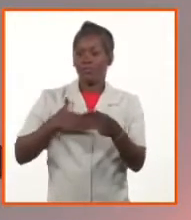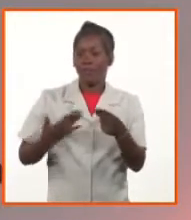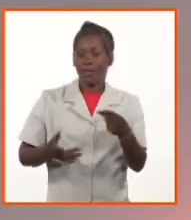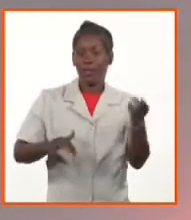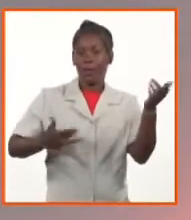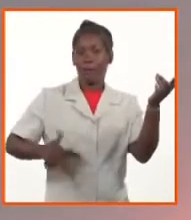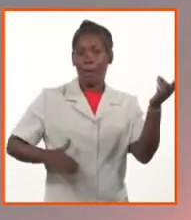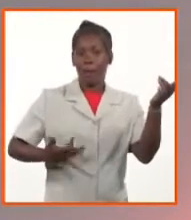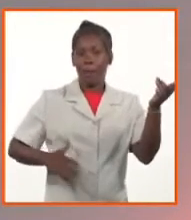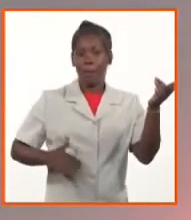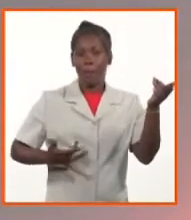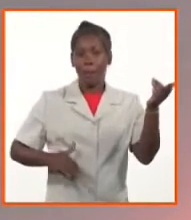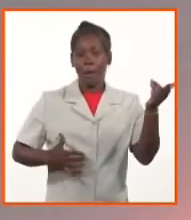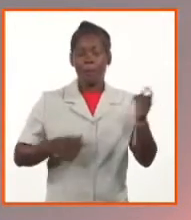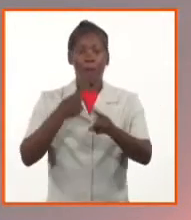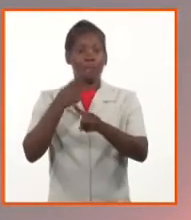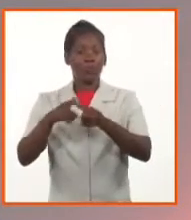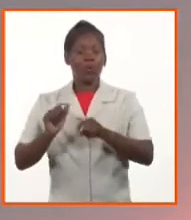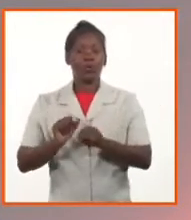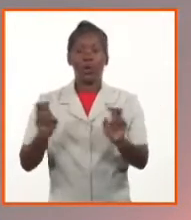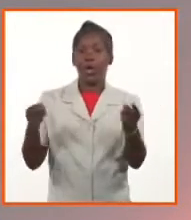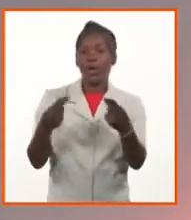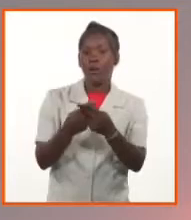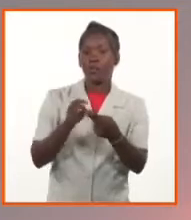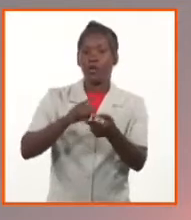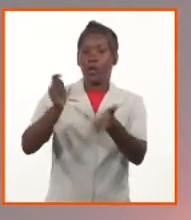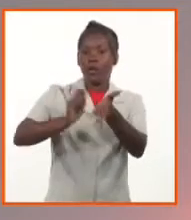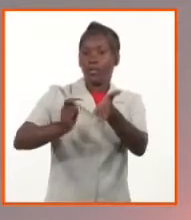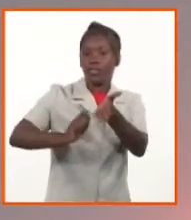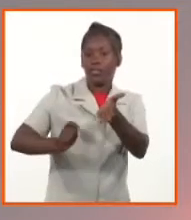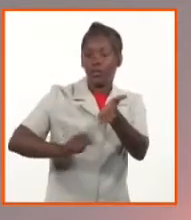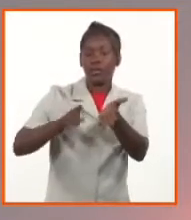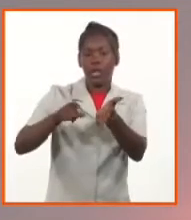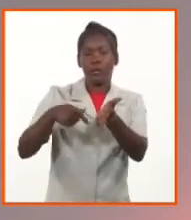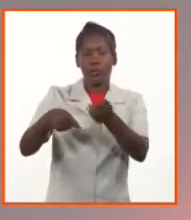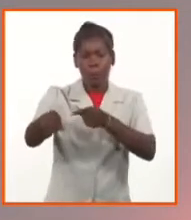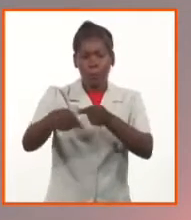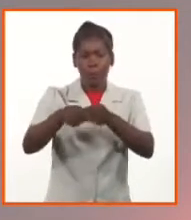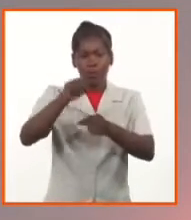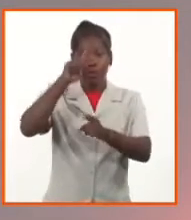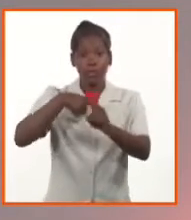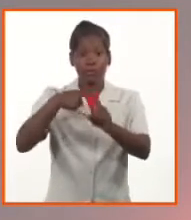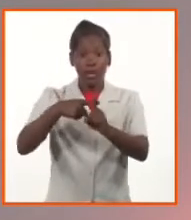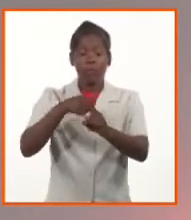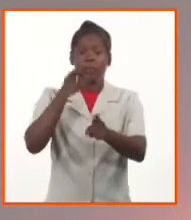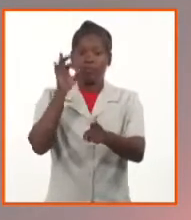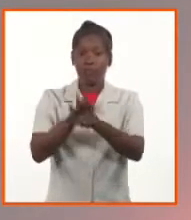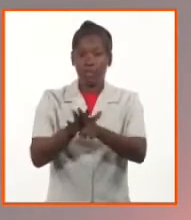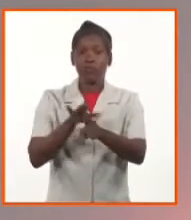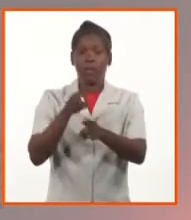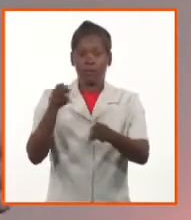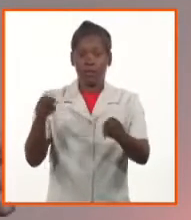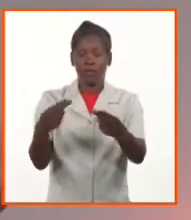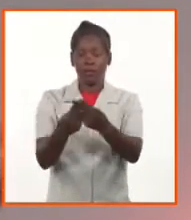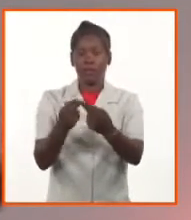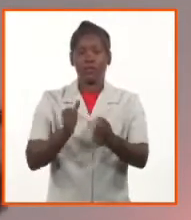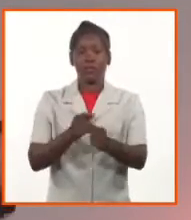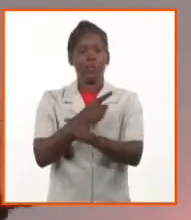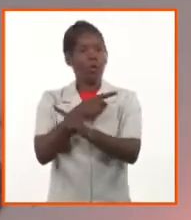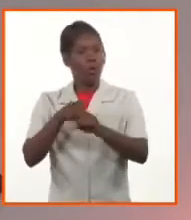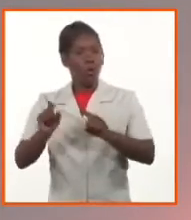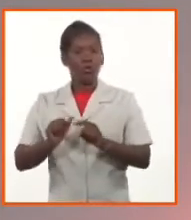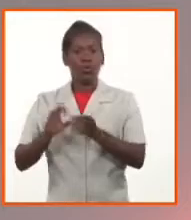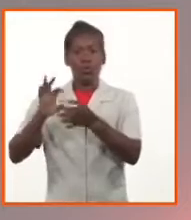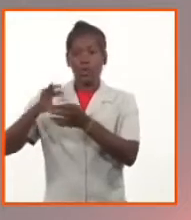Encuentro Hispanoamericano de Escritores, que se va a realizar en septiembre. La Canción Política, que terminó hace muy poco en Guantánamo y que nos han dicho fue todo un éxito,